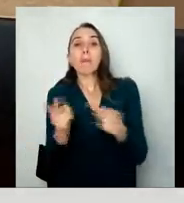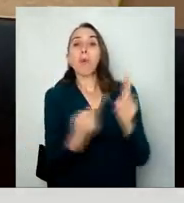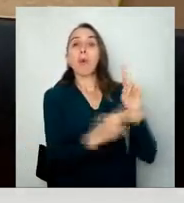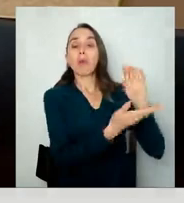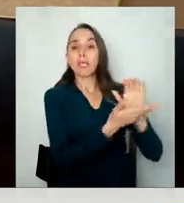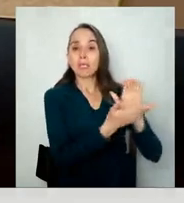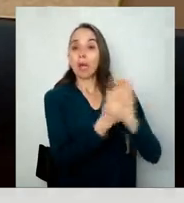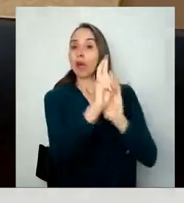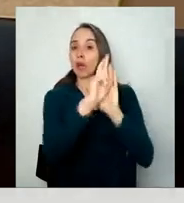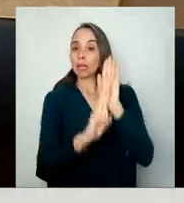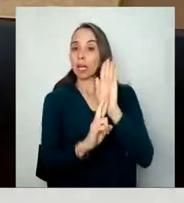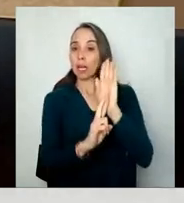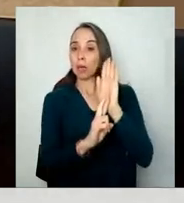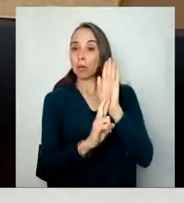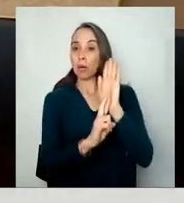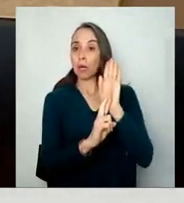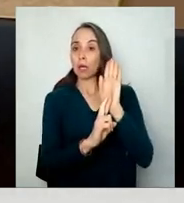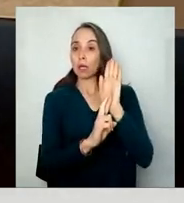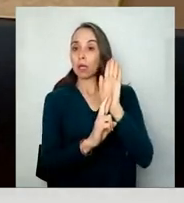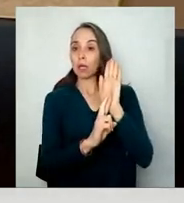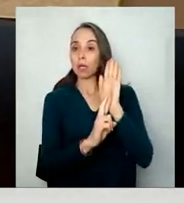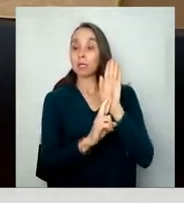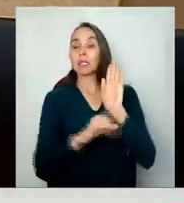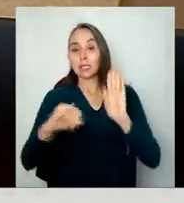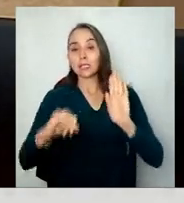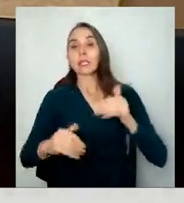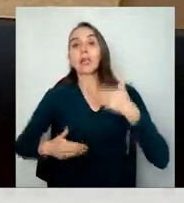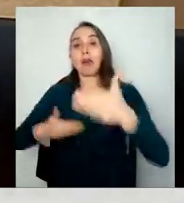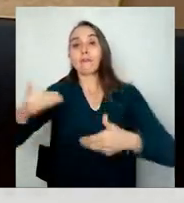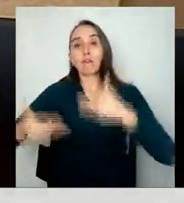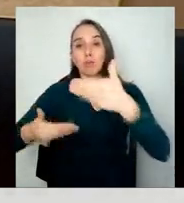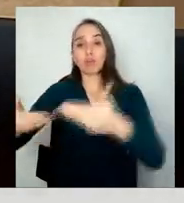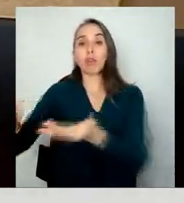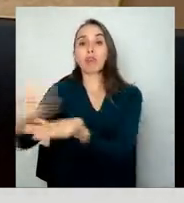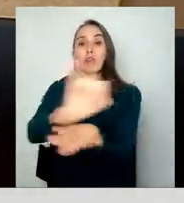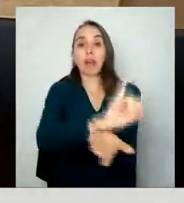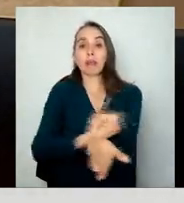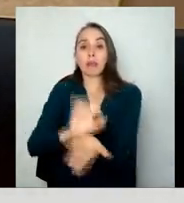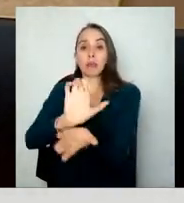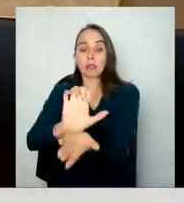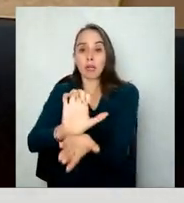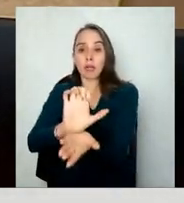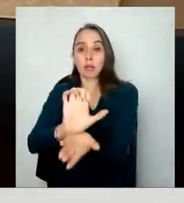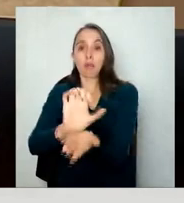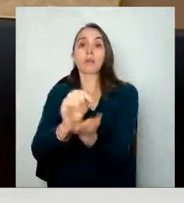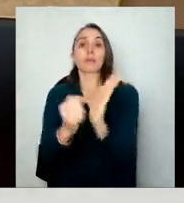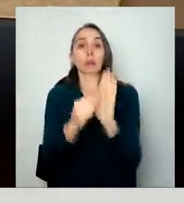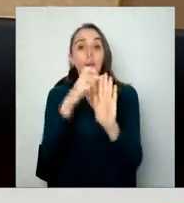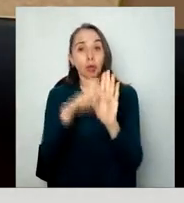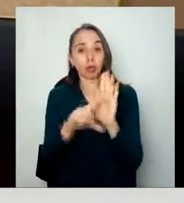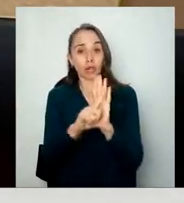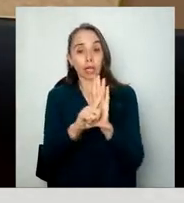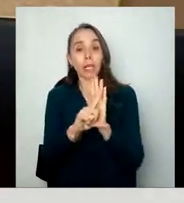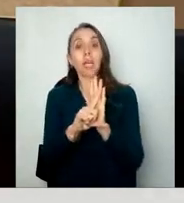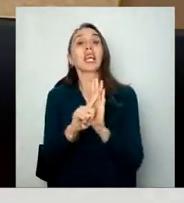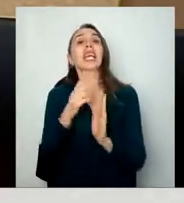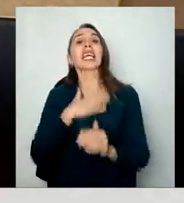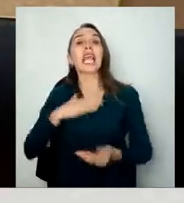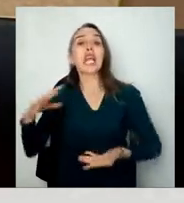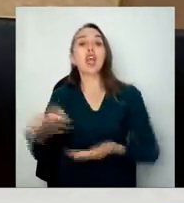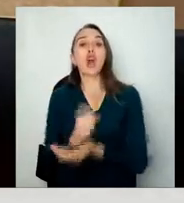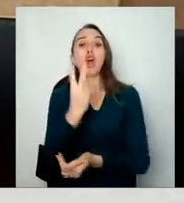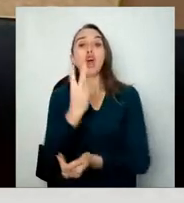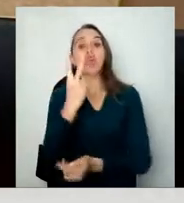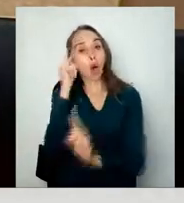detener Obviamente el movimiento y el aparato del Estado esta propuesta persigue fundamentalmente dos objetivos en primer lugar consolidar y